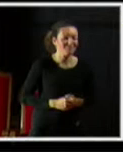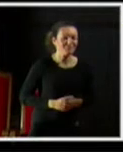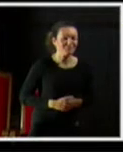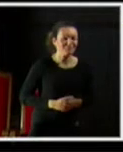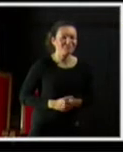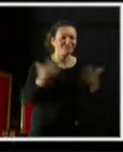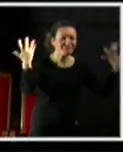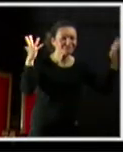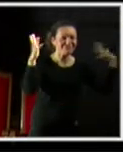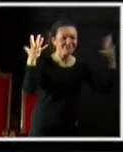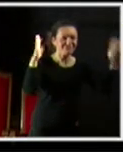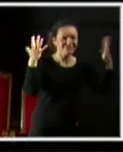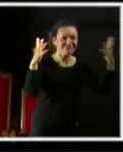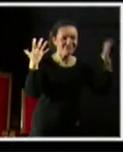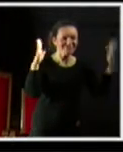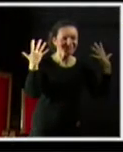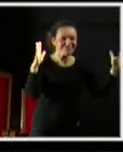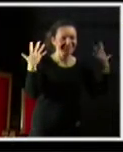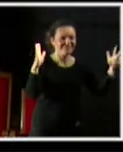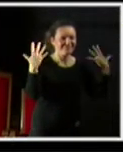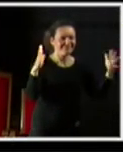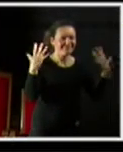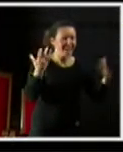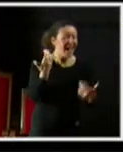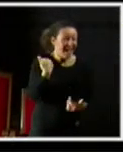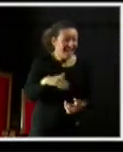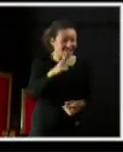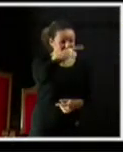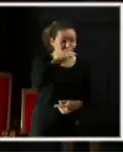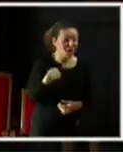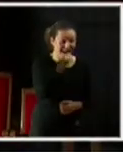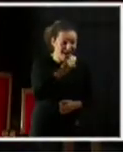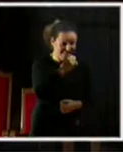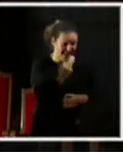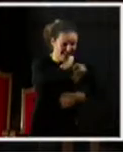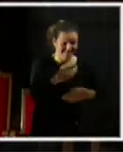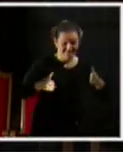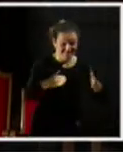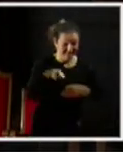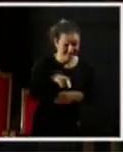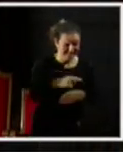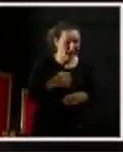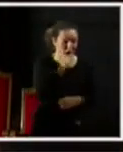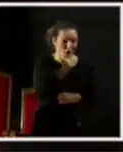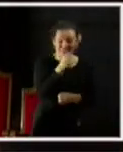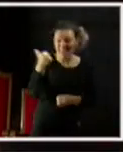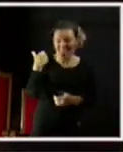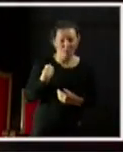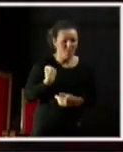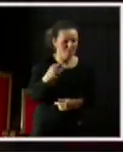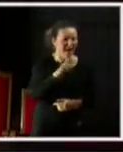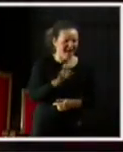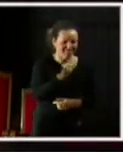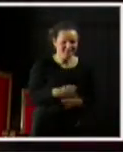bueno ya tenía entretenimiento estas navidades con el villancico existen también los llamados peces díaz dromos peces que